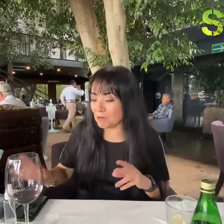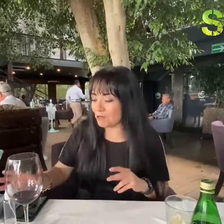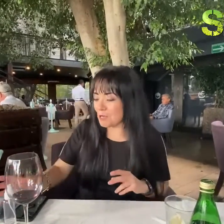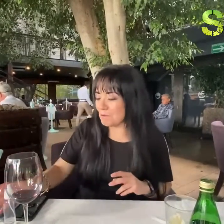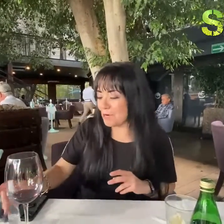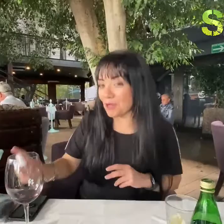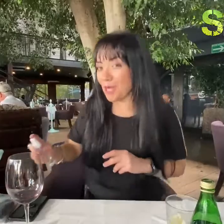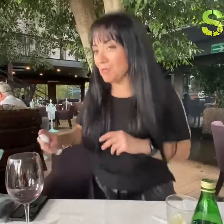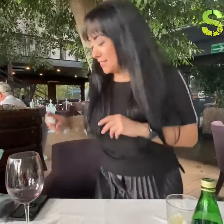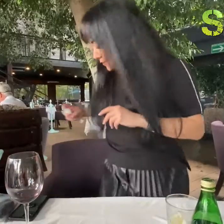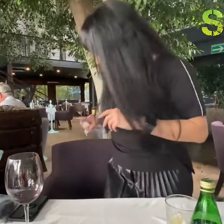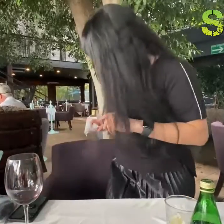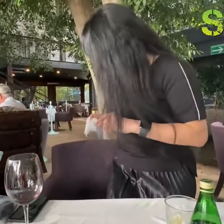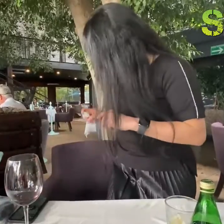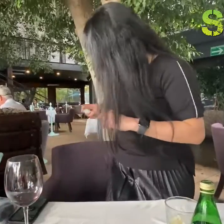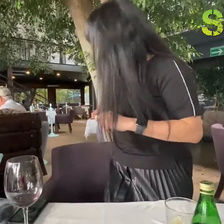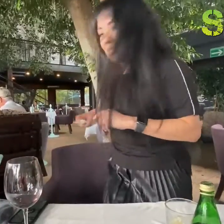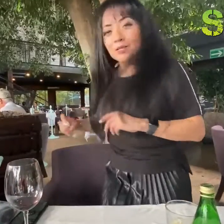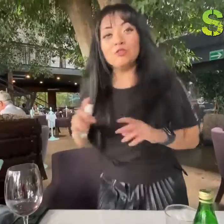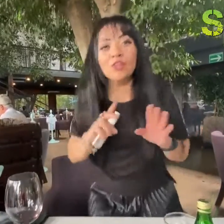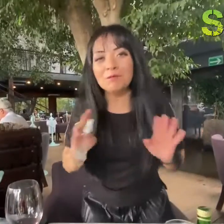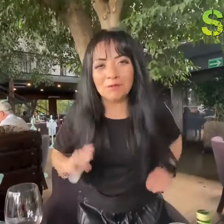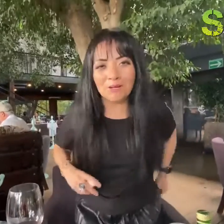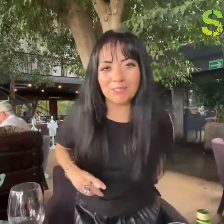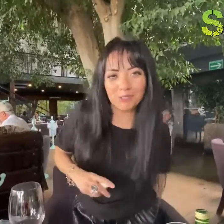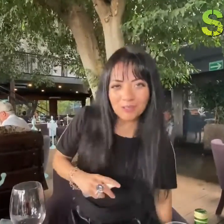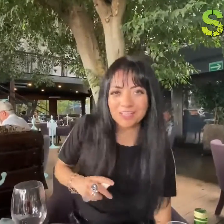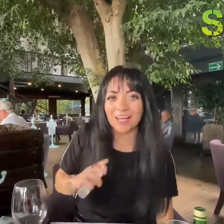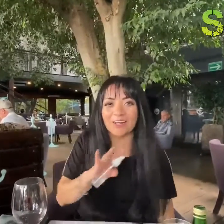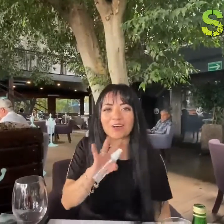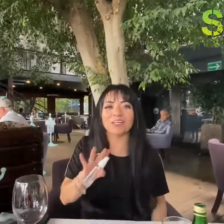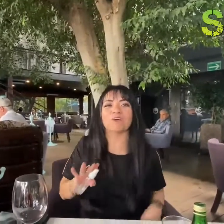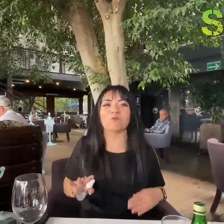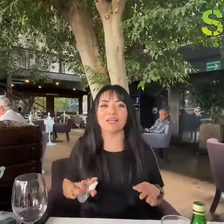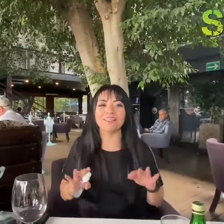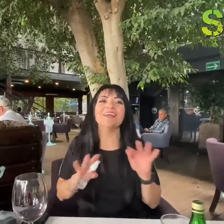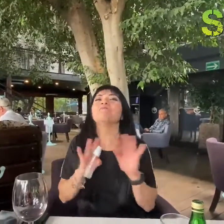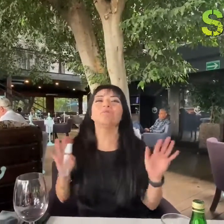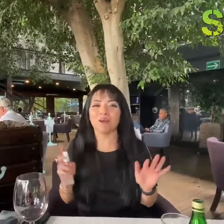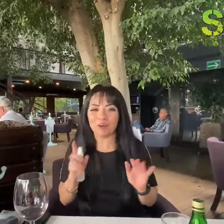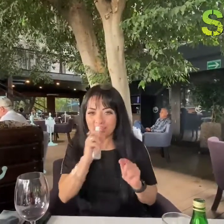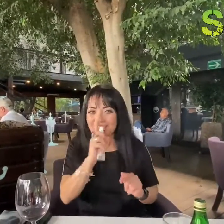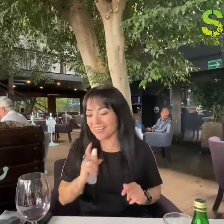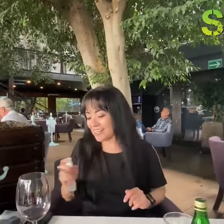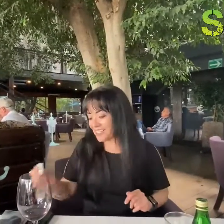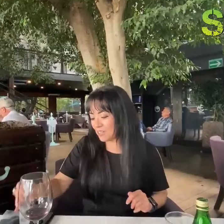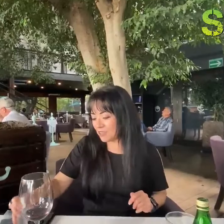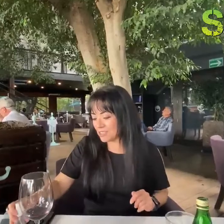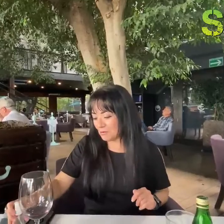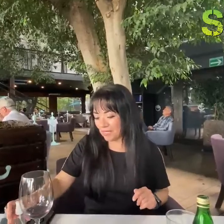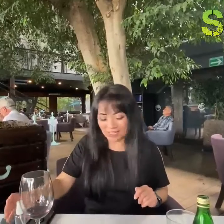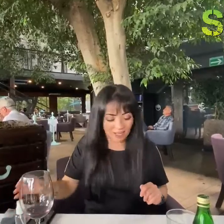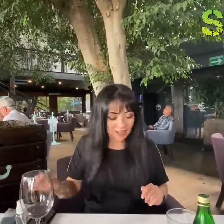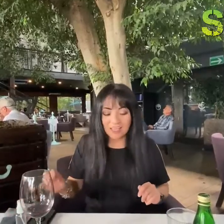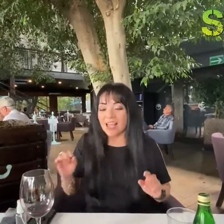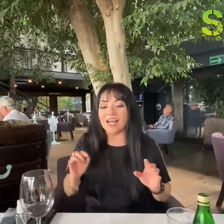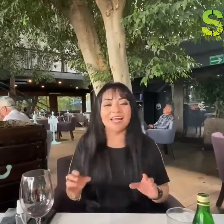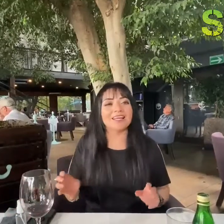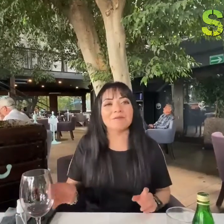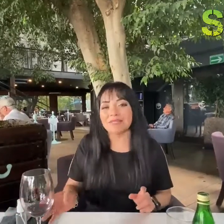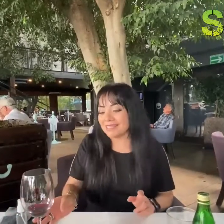pude decir, pero siempre lo que hago es esto. Toda mi vida lo he hecho y ahora con el COVID mejor realizarlo de esa